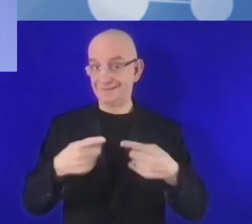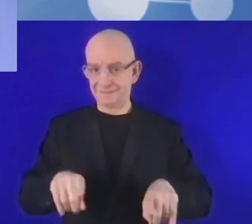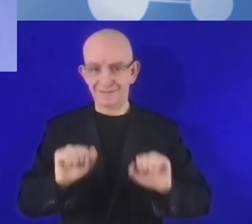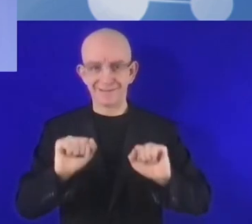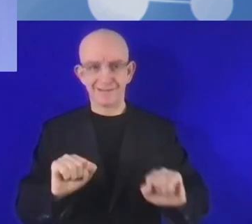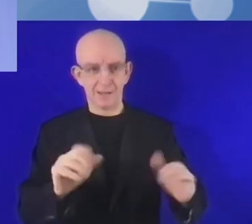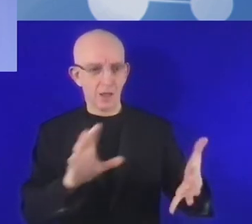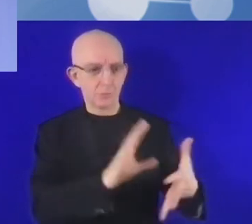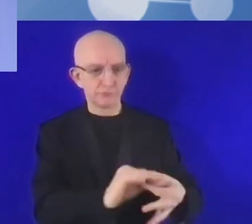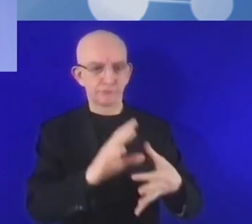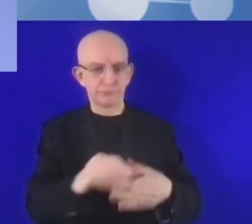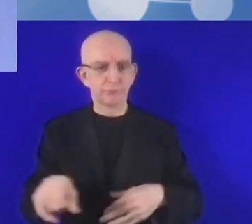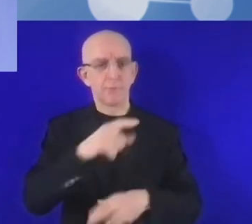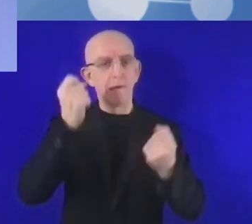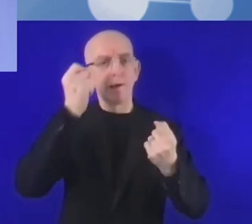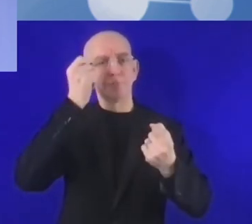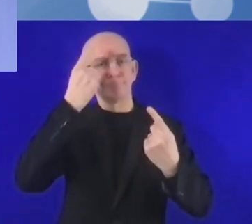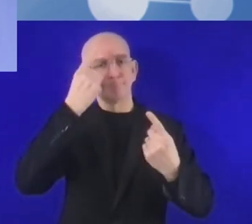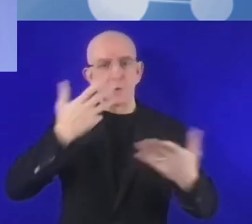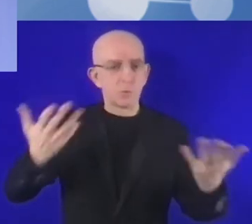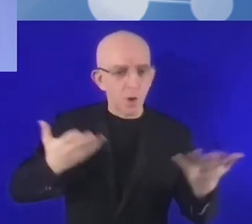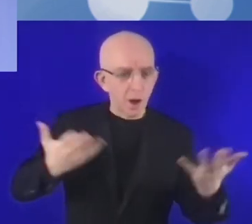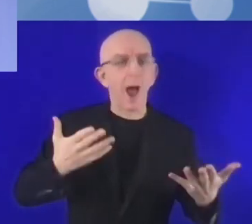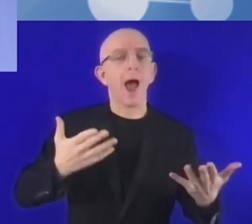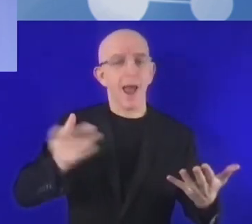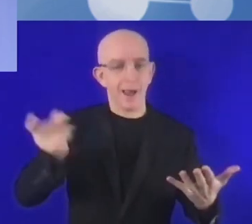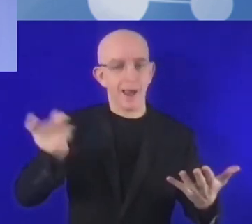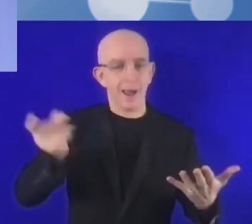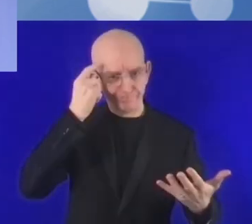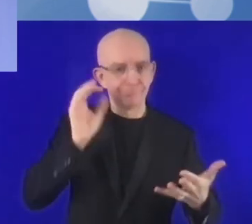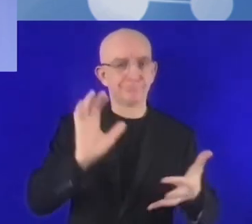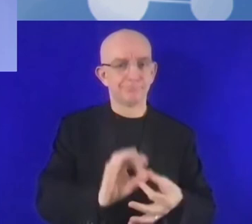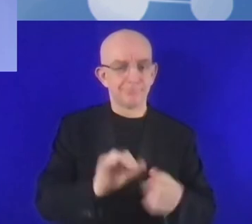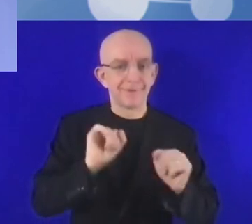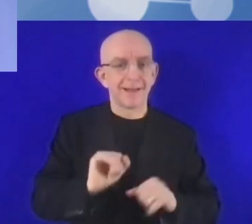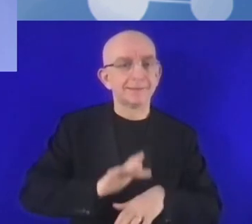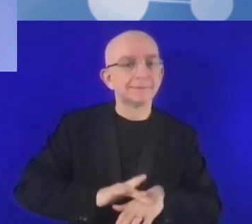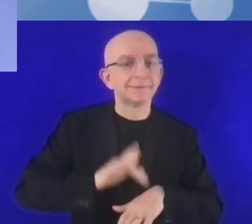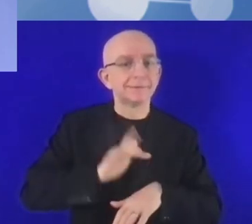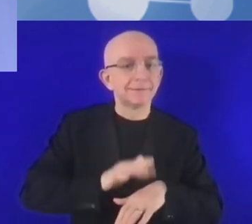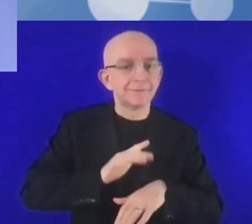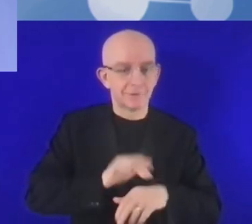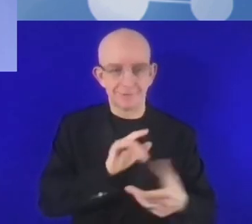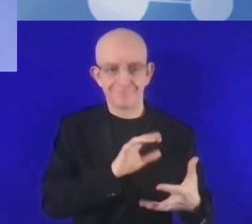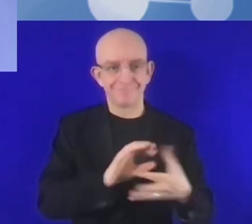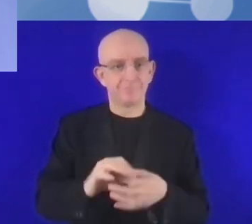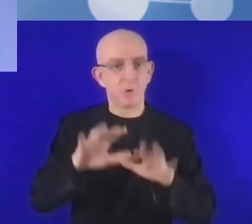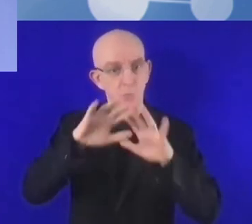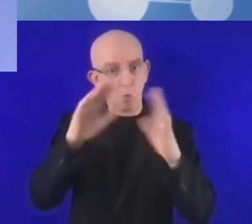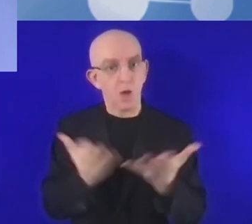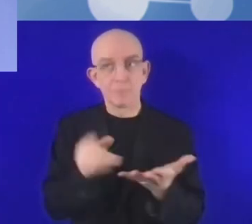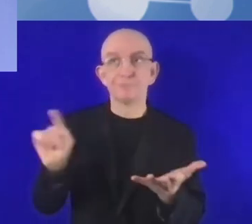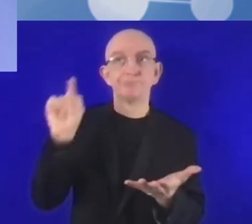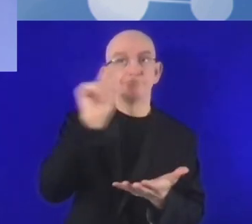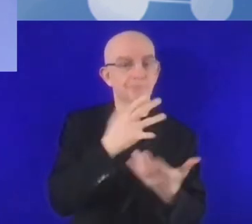pienso que la educación musical permite desarrollarles sensibilidad que